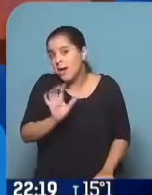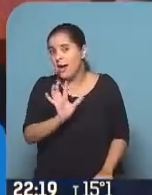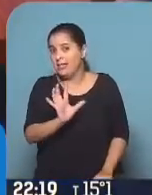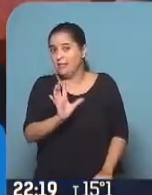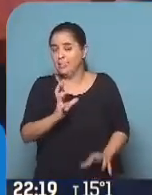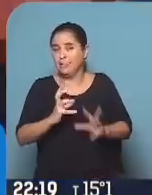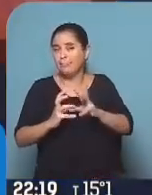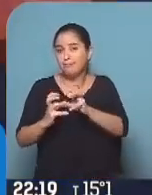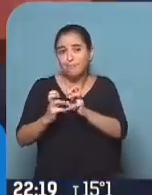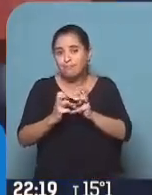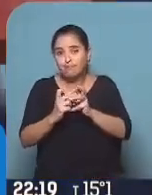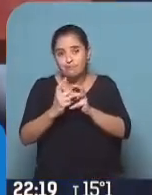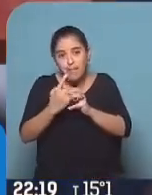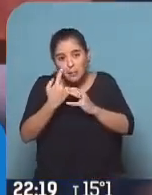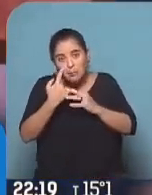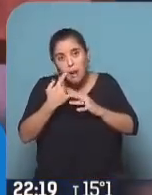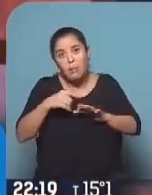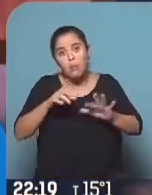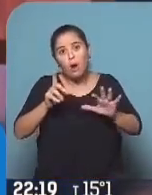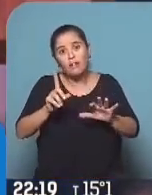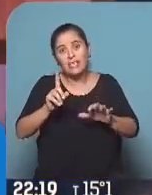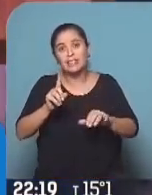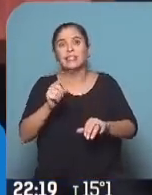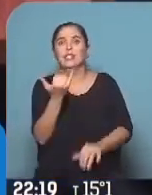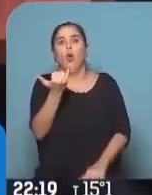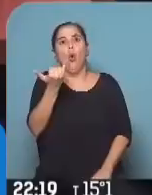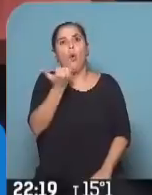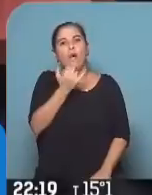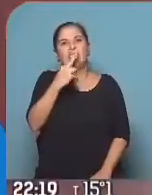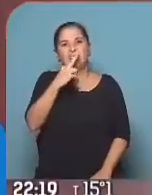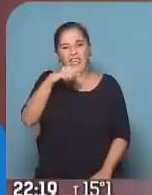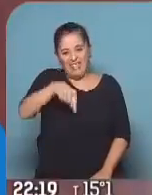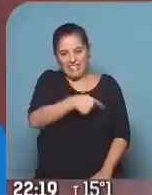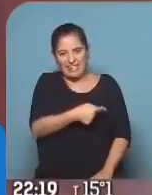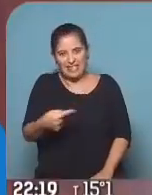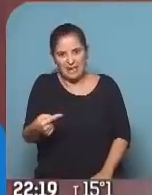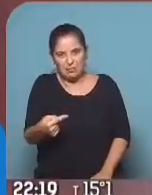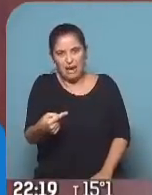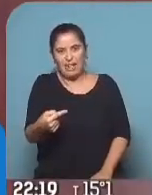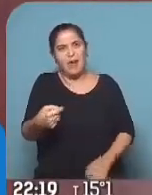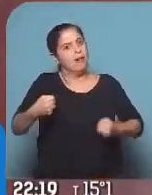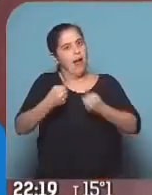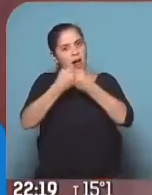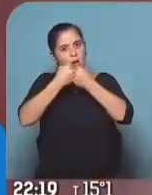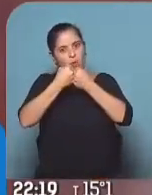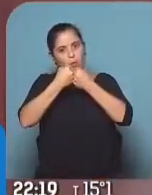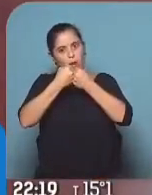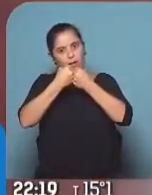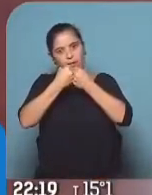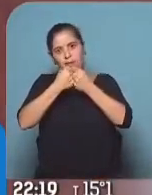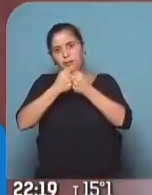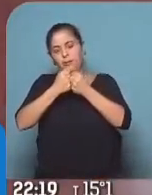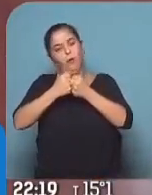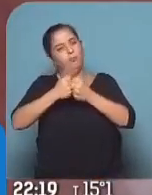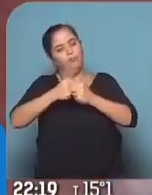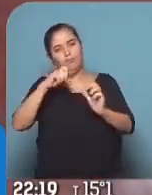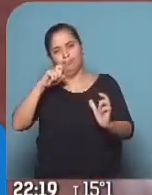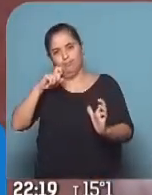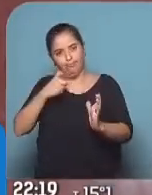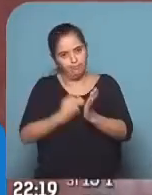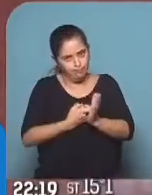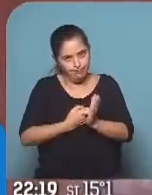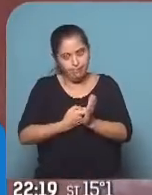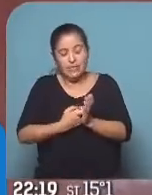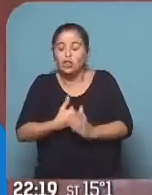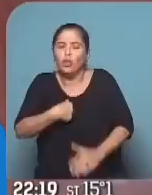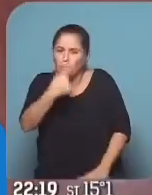de lo ocurrido esta semana, jueves y viernes, en la ruptura de la tregua, que yo creo que tarde o temprano se va a encaminar